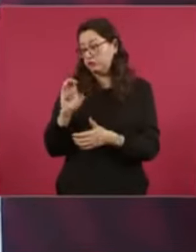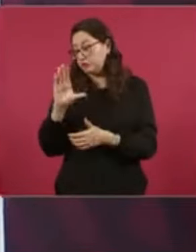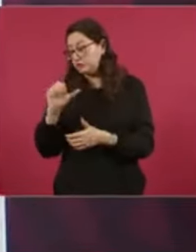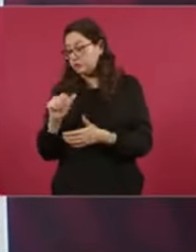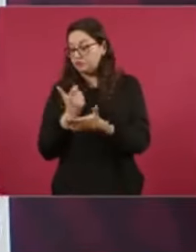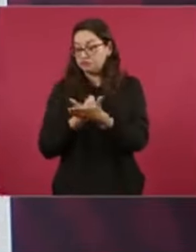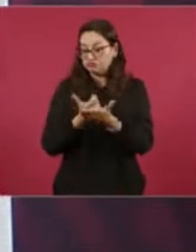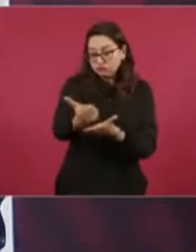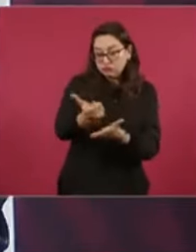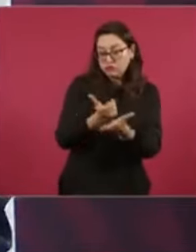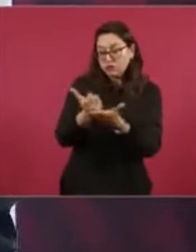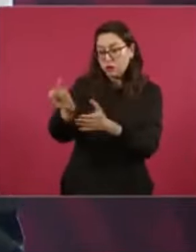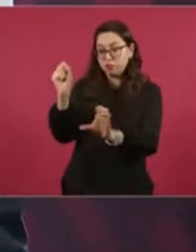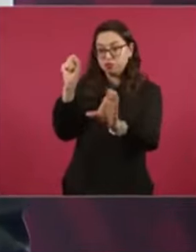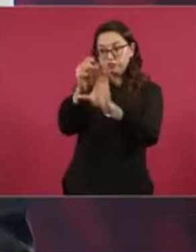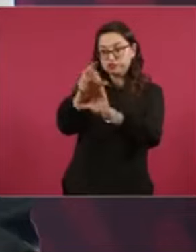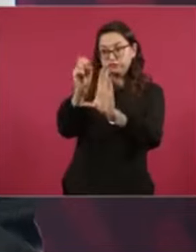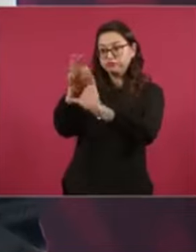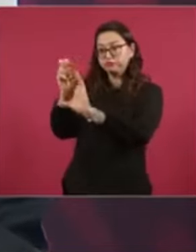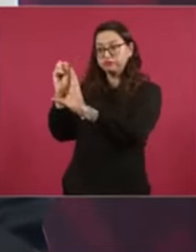un fortalecimiento del mercado interno.